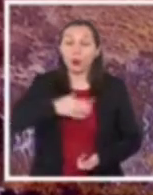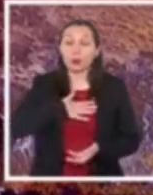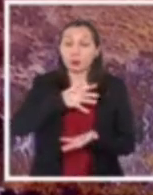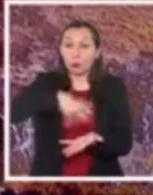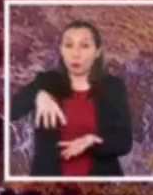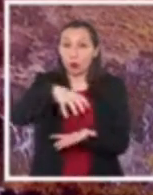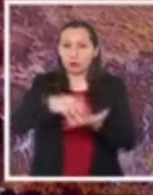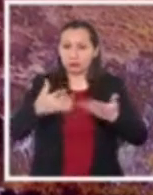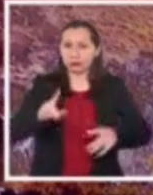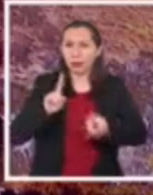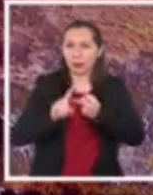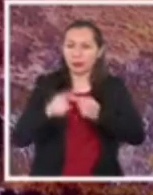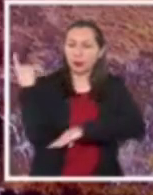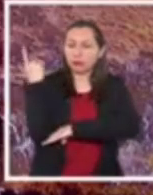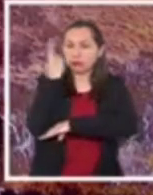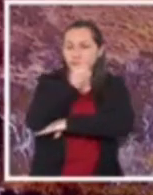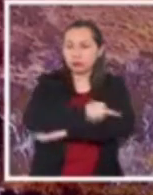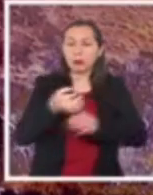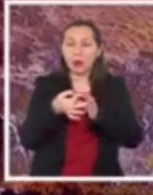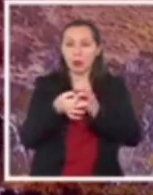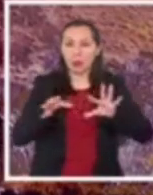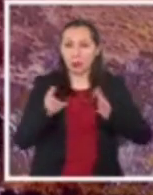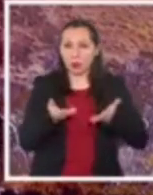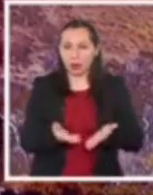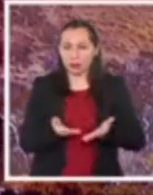pueblo ha participado en una jornada democrática